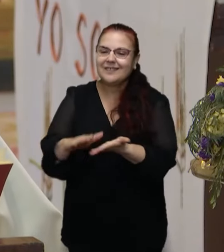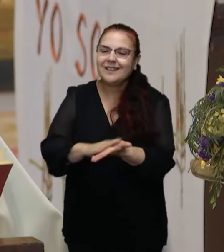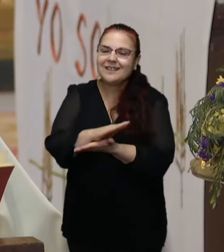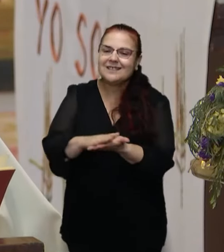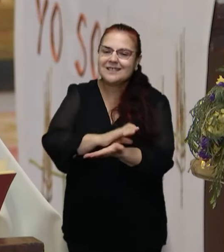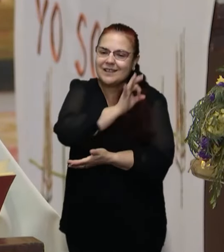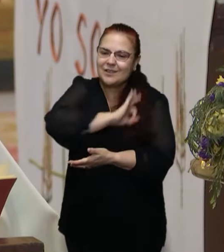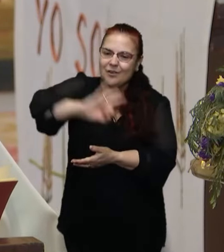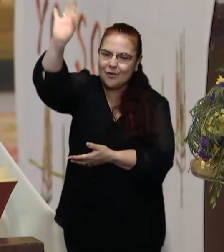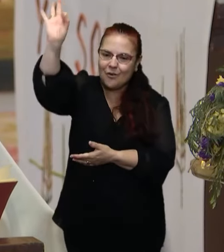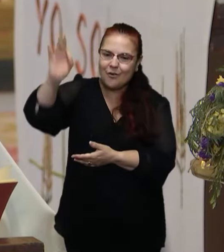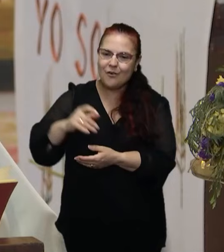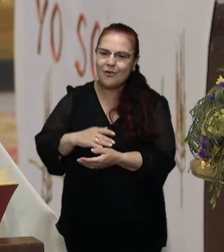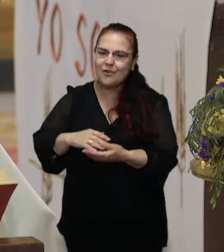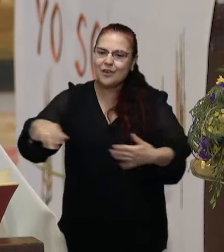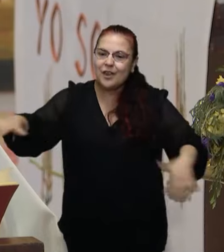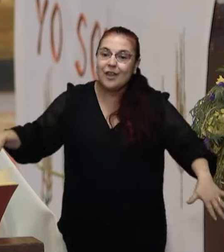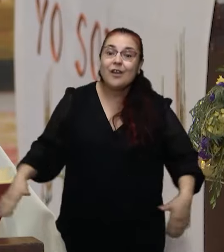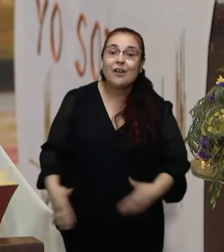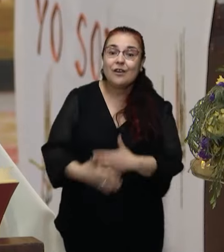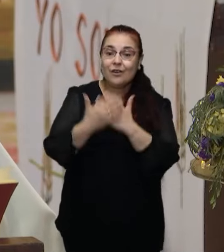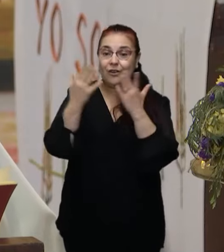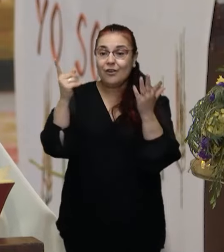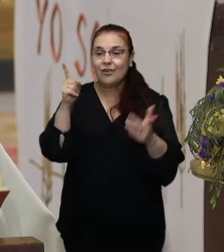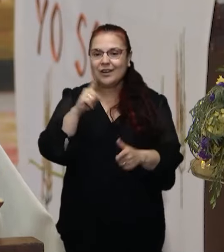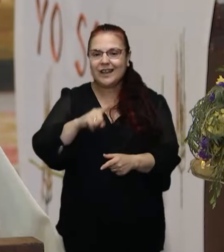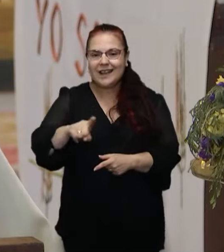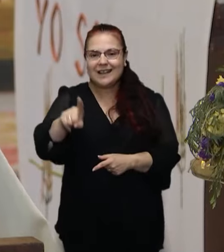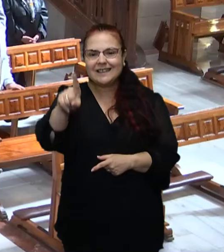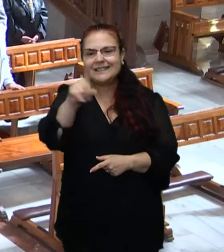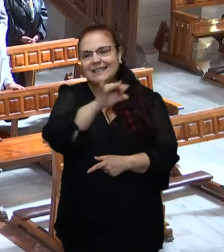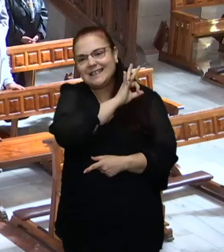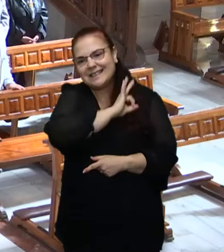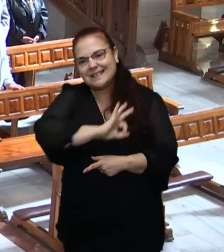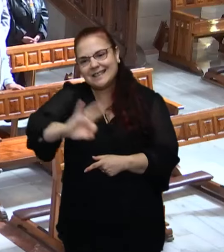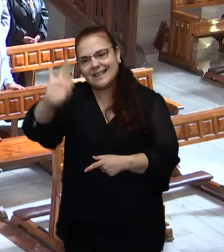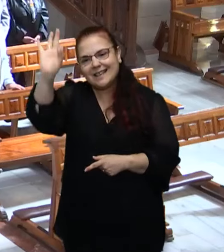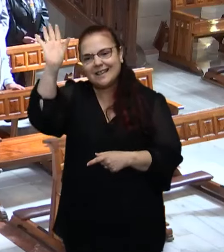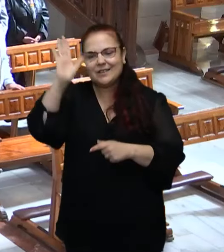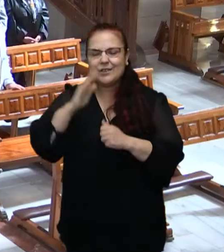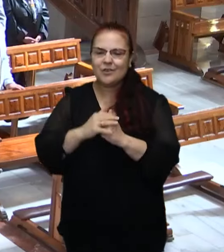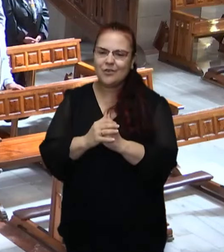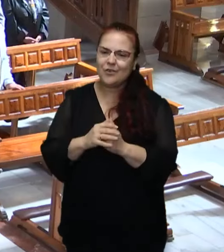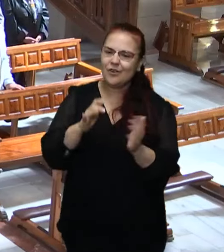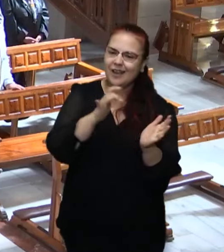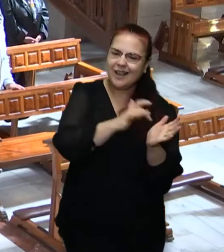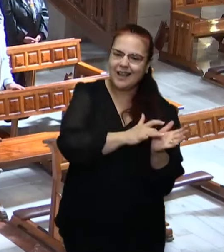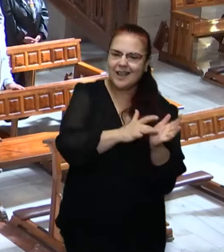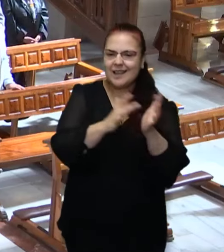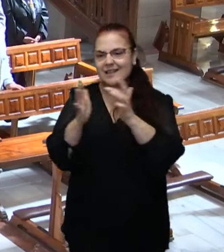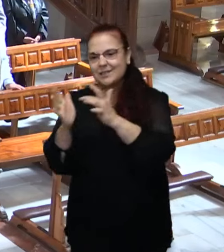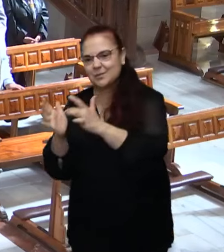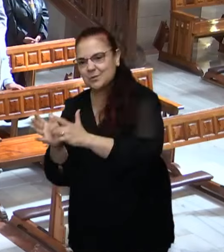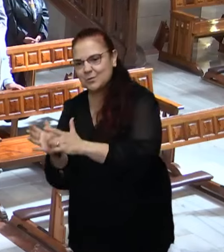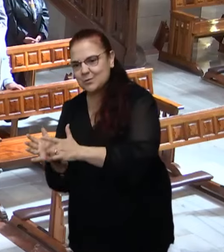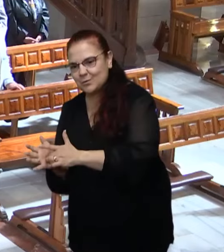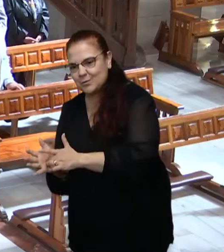Palabra del Señor. Gloria a ti, Señor